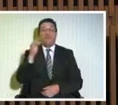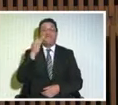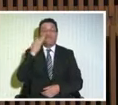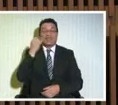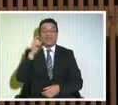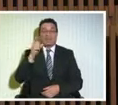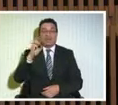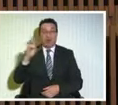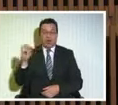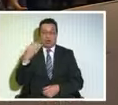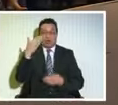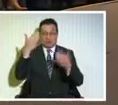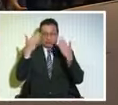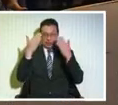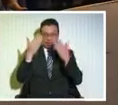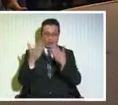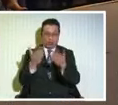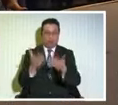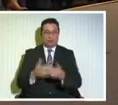saludo.